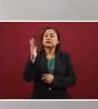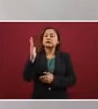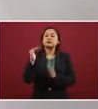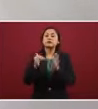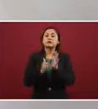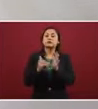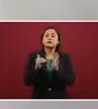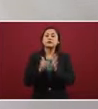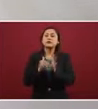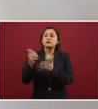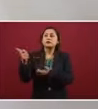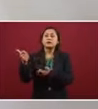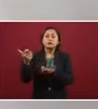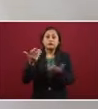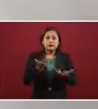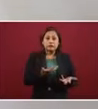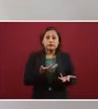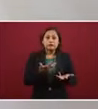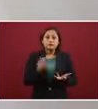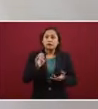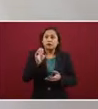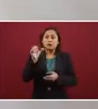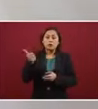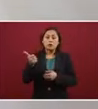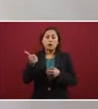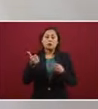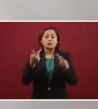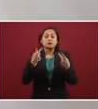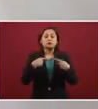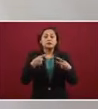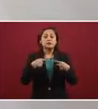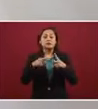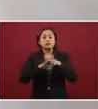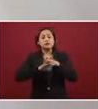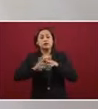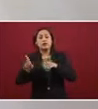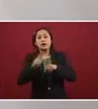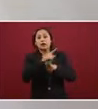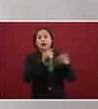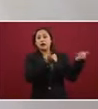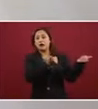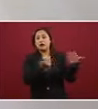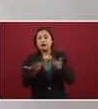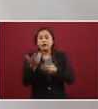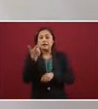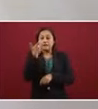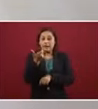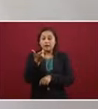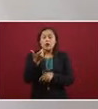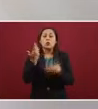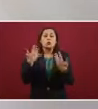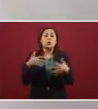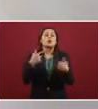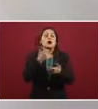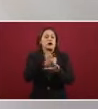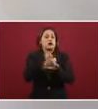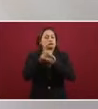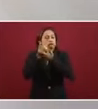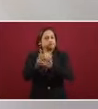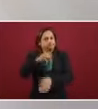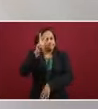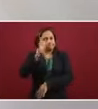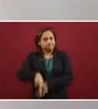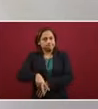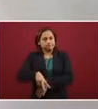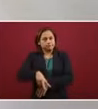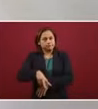de nuestros paisanos que se fueron a buscar la vida a Estados Unidos, pero